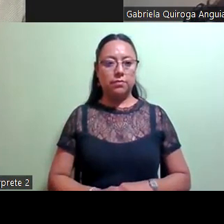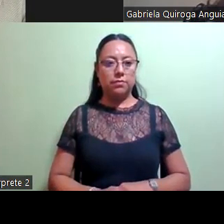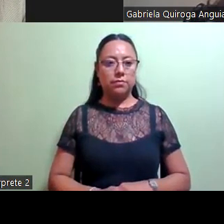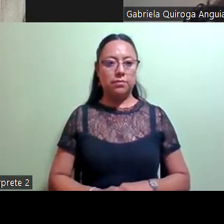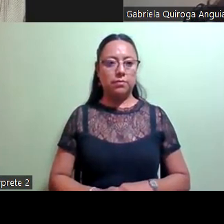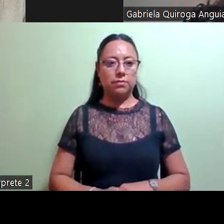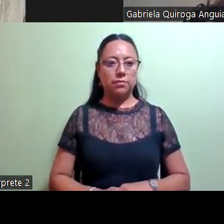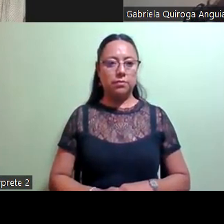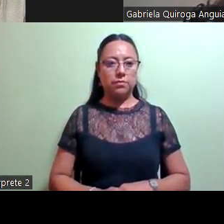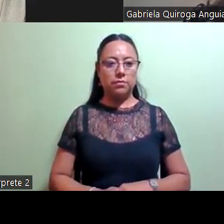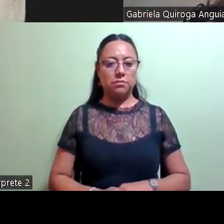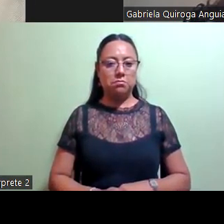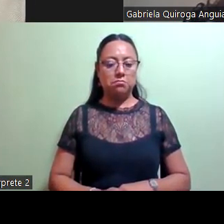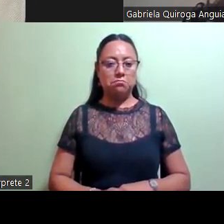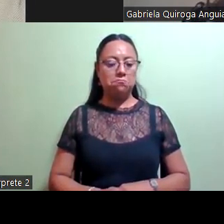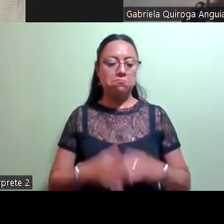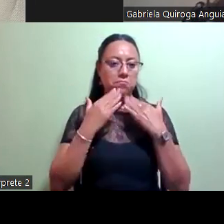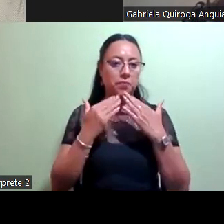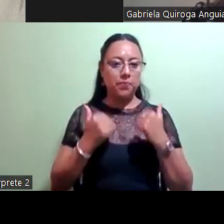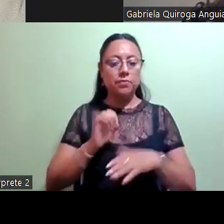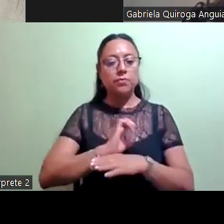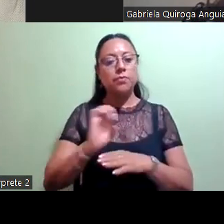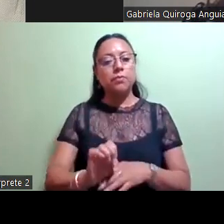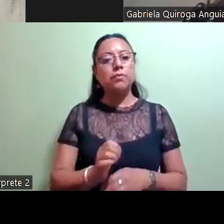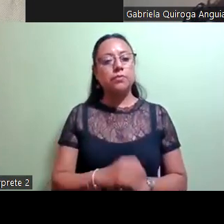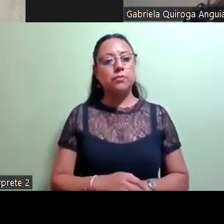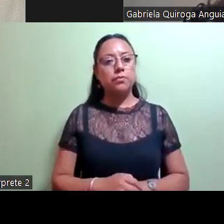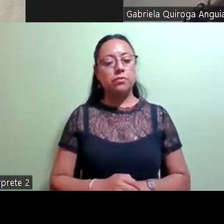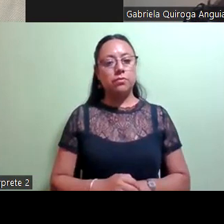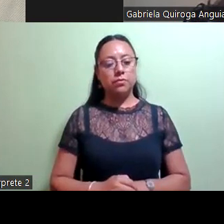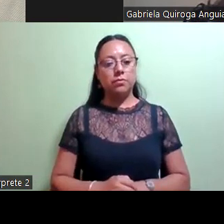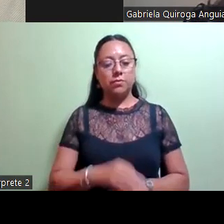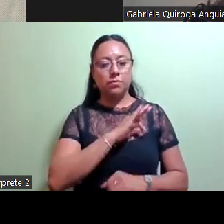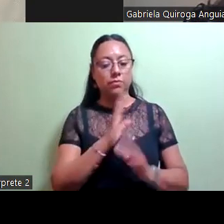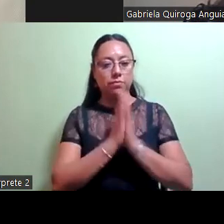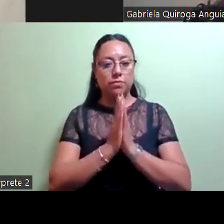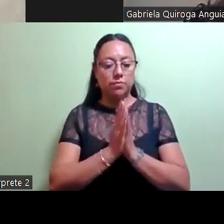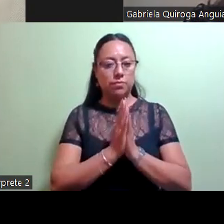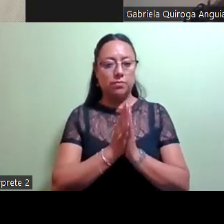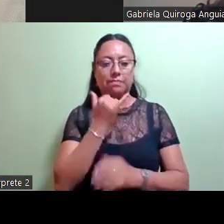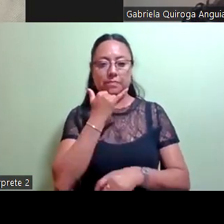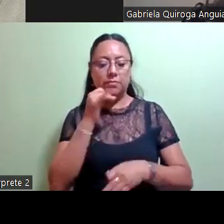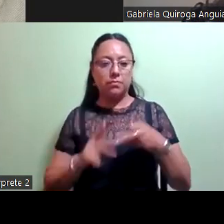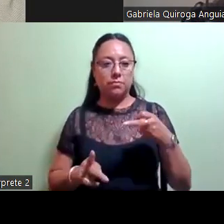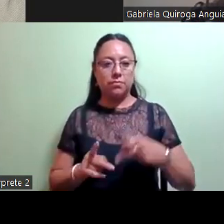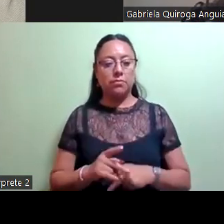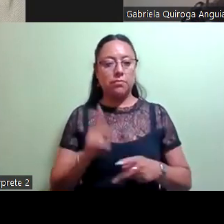Me parece que no se encuentra. Entonces, Podría nada más, perdón, secretaria, la interrupción,